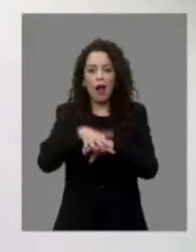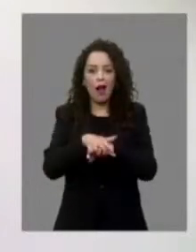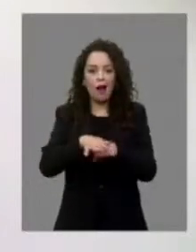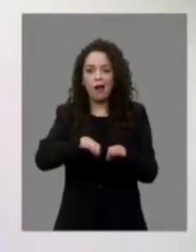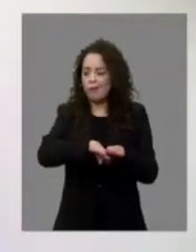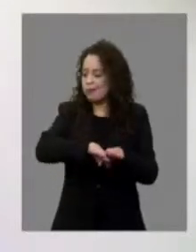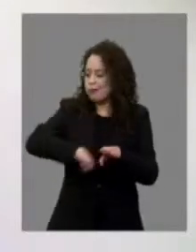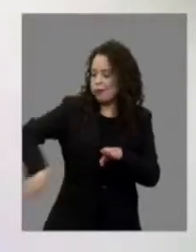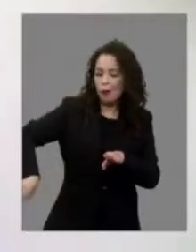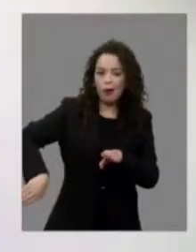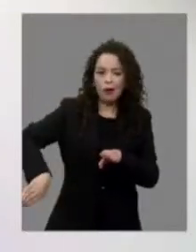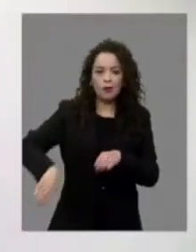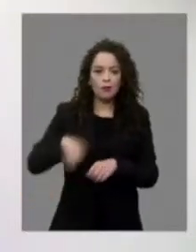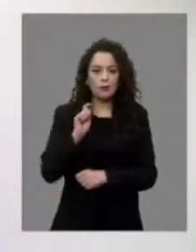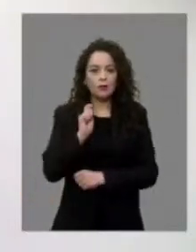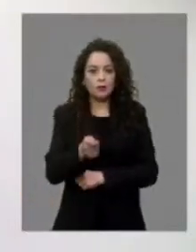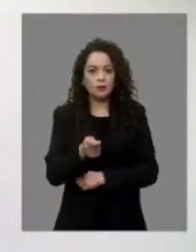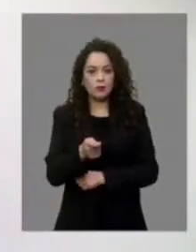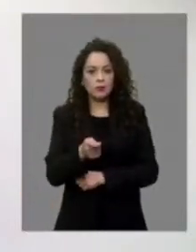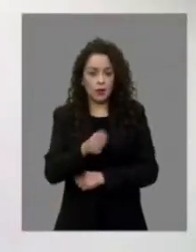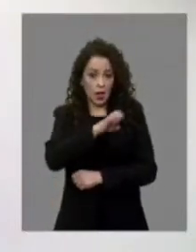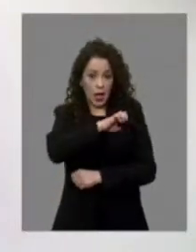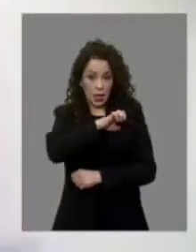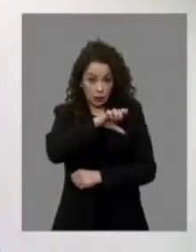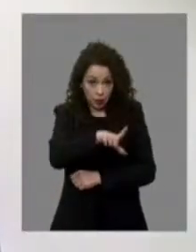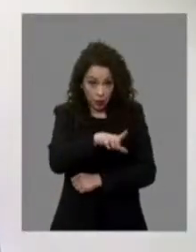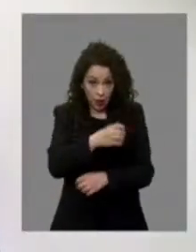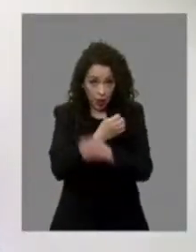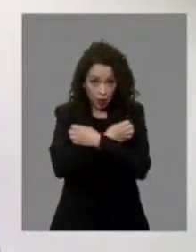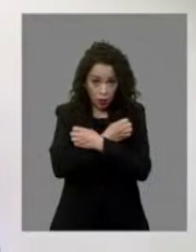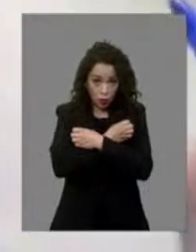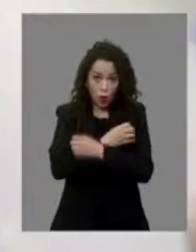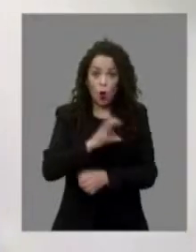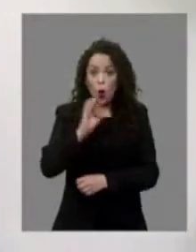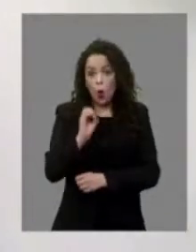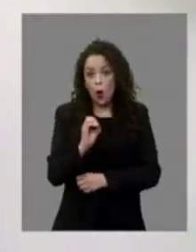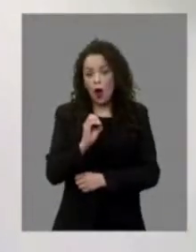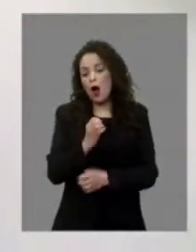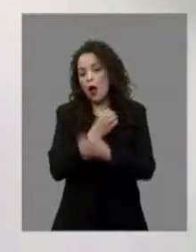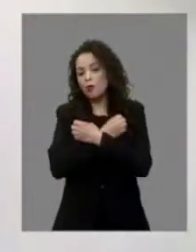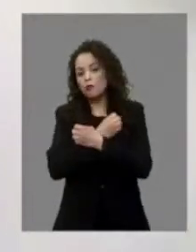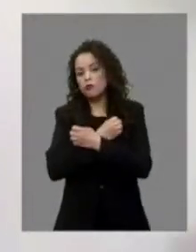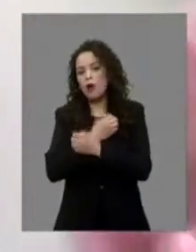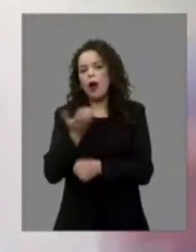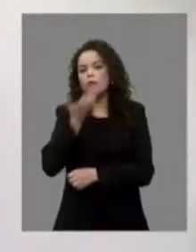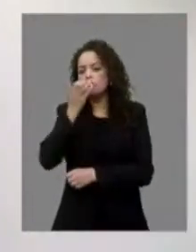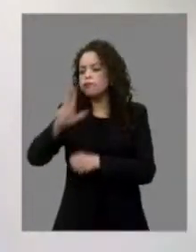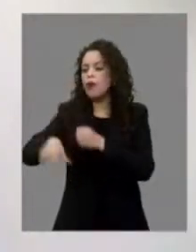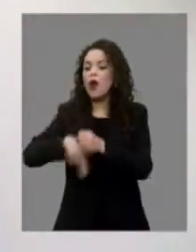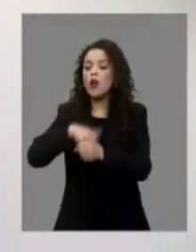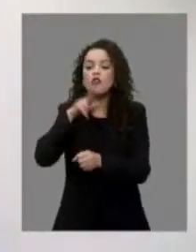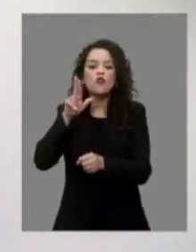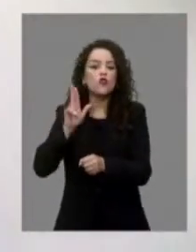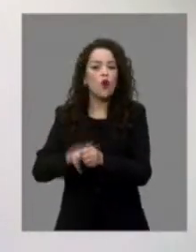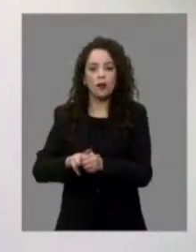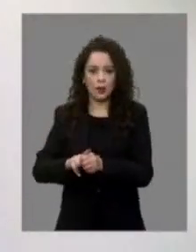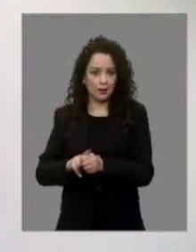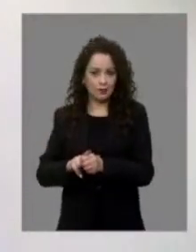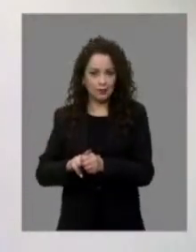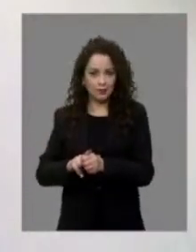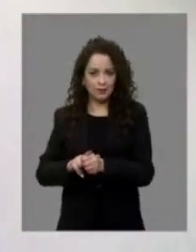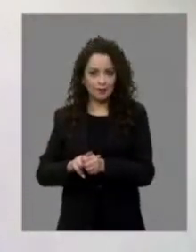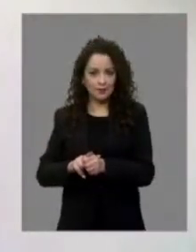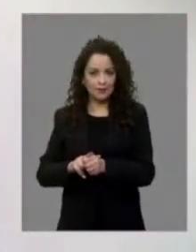separación entre una educación especial y una educación tradicional u ordinaria, ¿no?